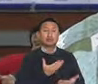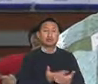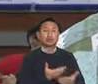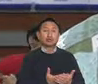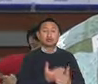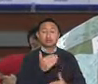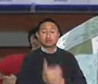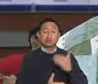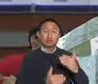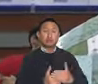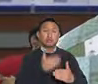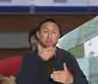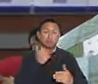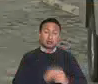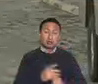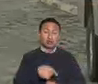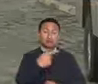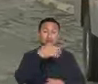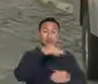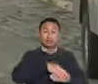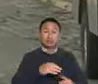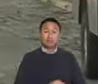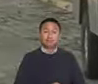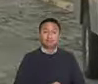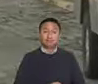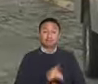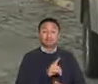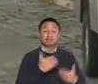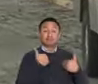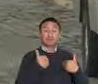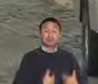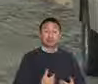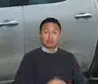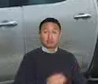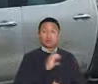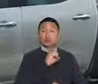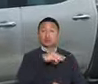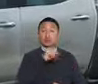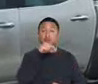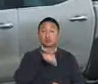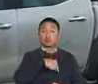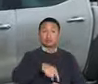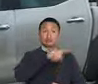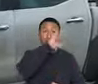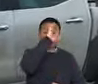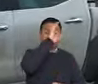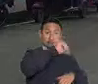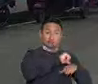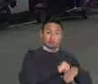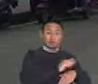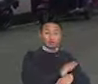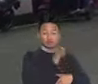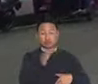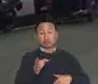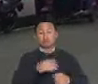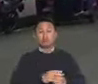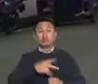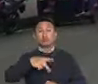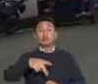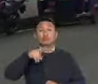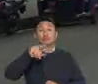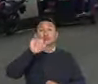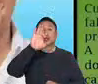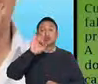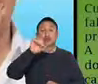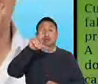vayan en mejoras de las próximas elecciones. Los restos de Omar Menéndez fueron trasladados desde el Centro Forense de Manta a su natal Puerto López, donde